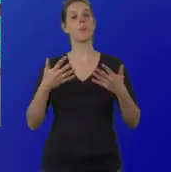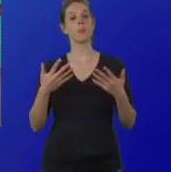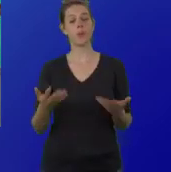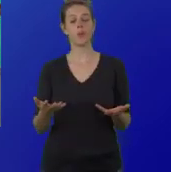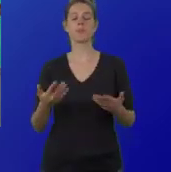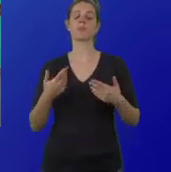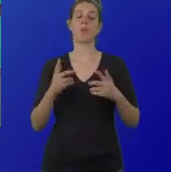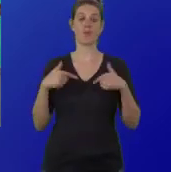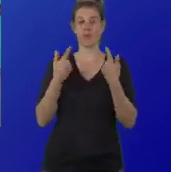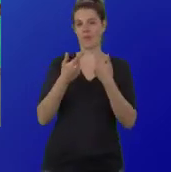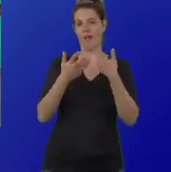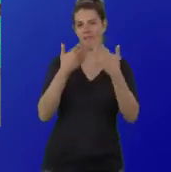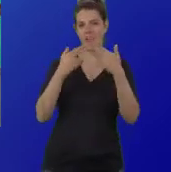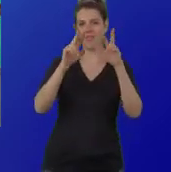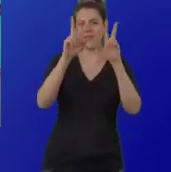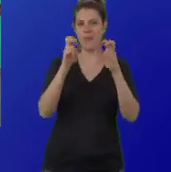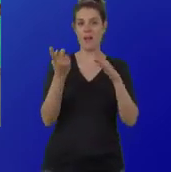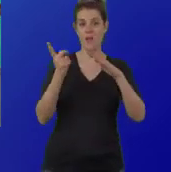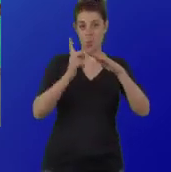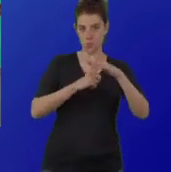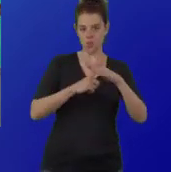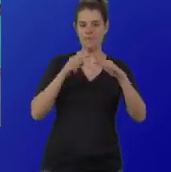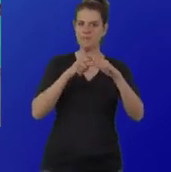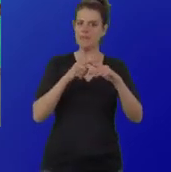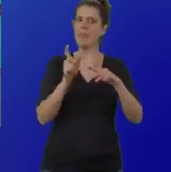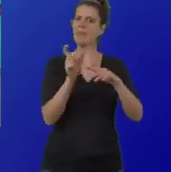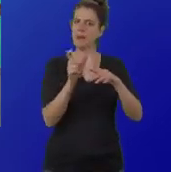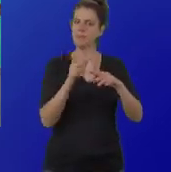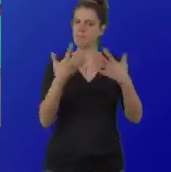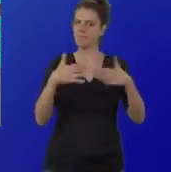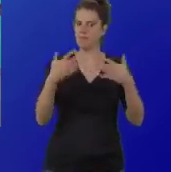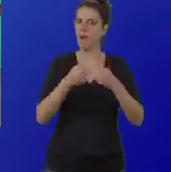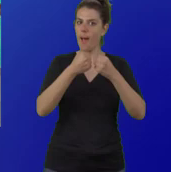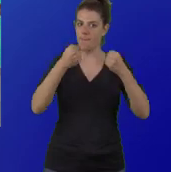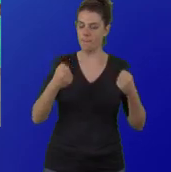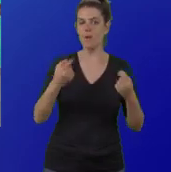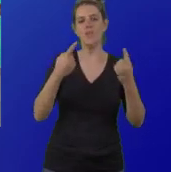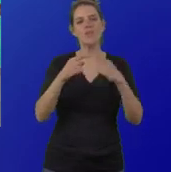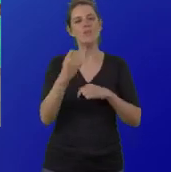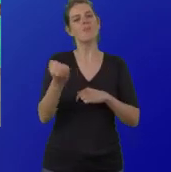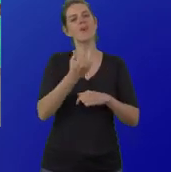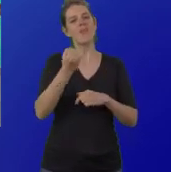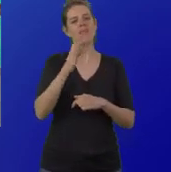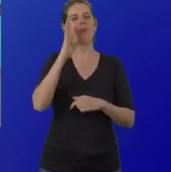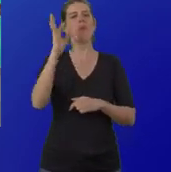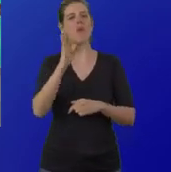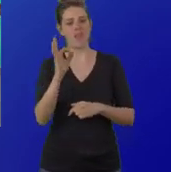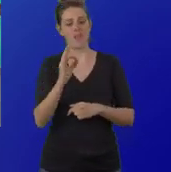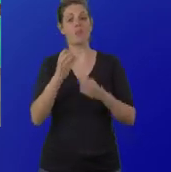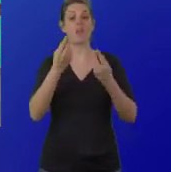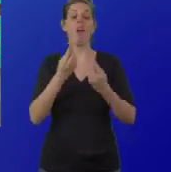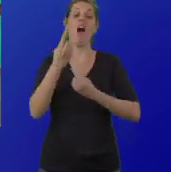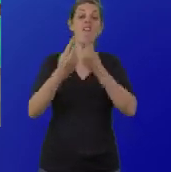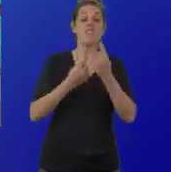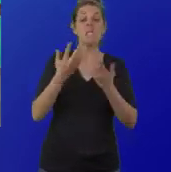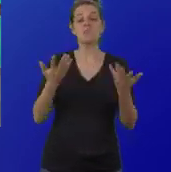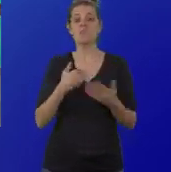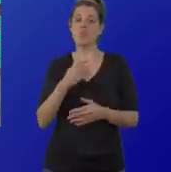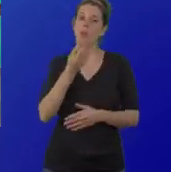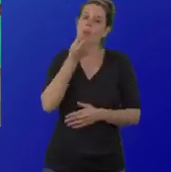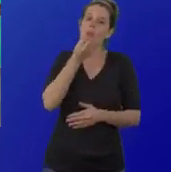Bueno, cuando nosotros estamos hablando de inclusión, que es un término muy amplio, tenemos que tener algunos cuidados, porque a